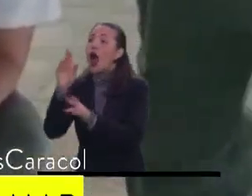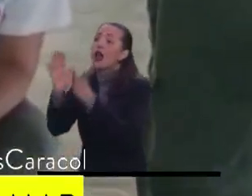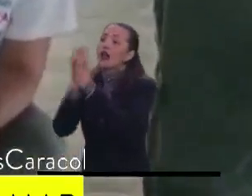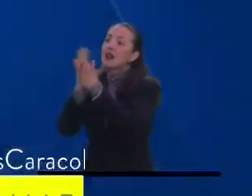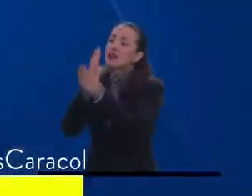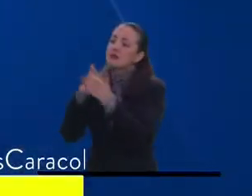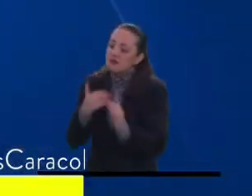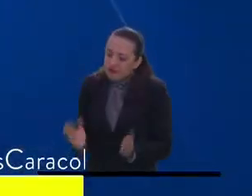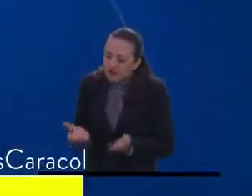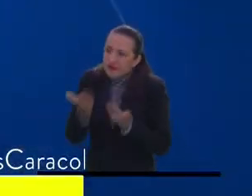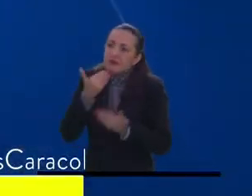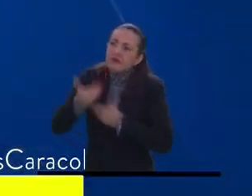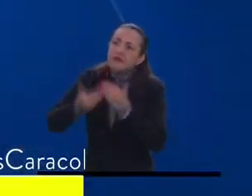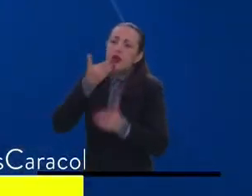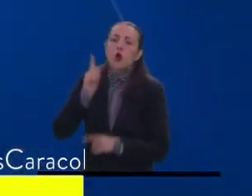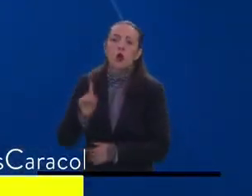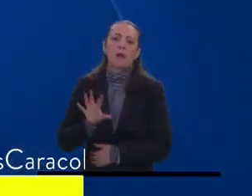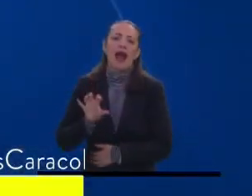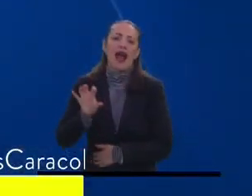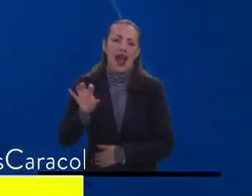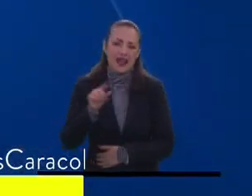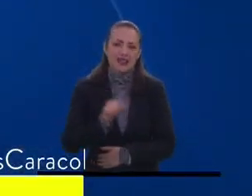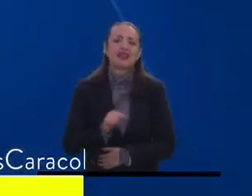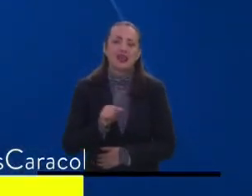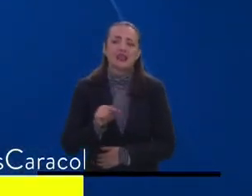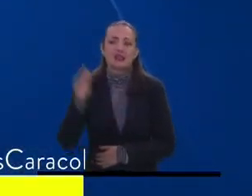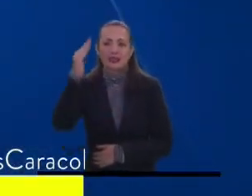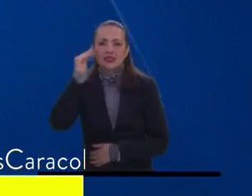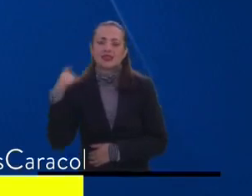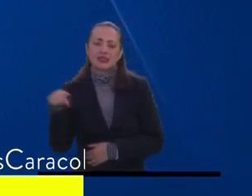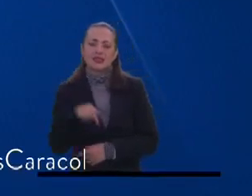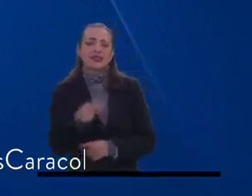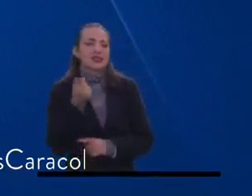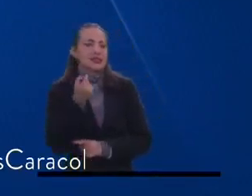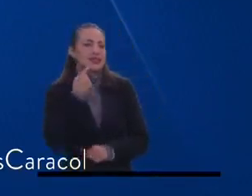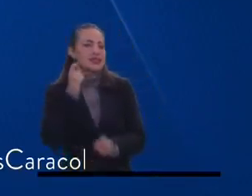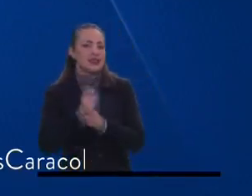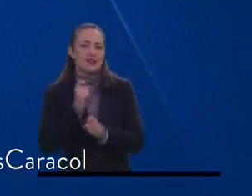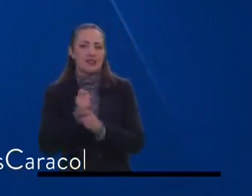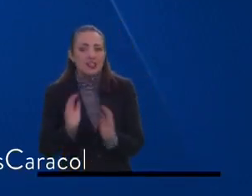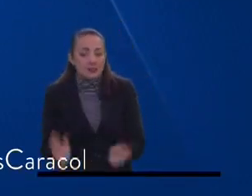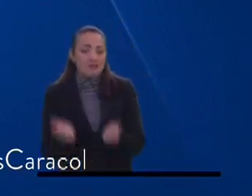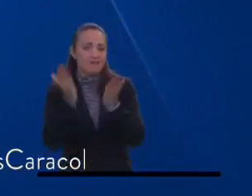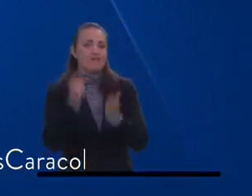recuperación de un cáncer que para algunos especialistas es de difícil recuperación.